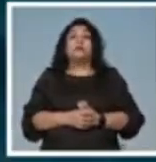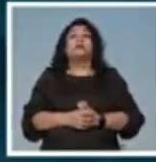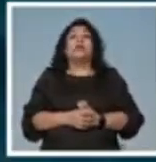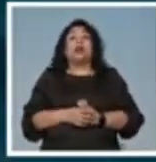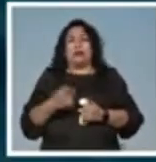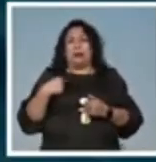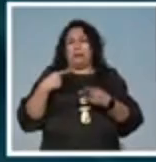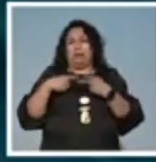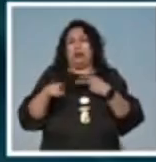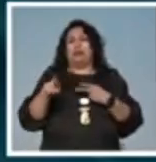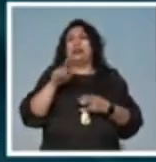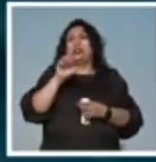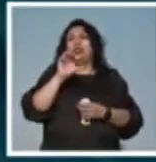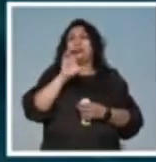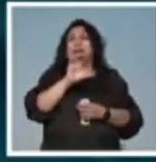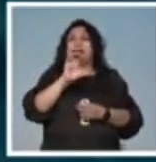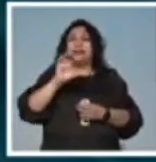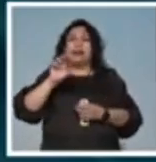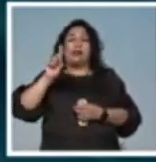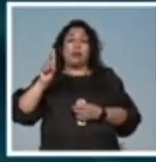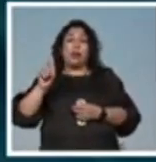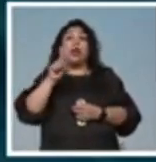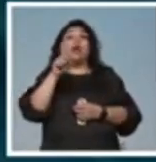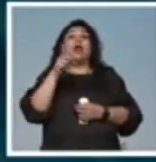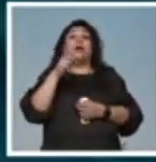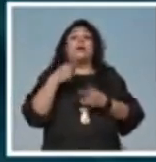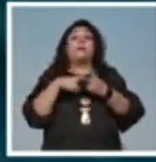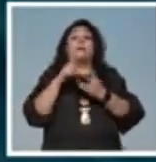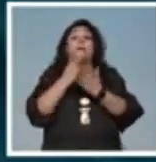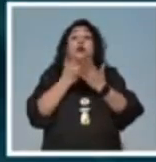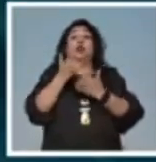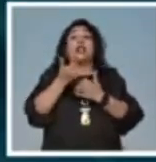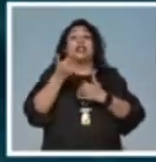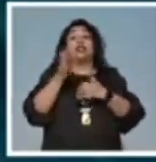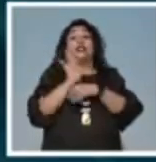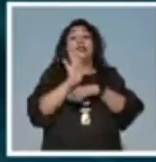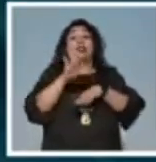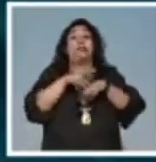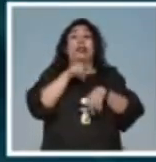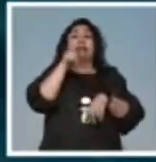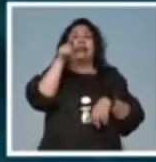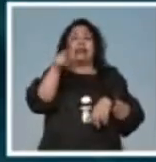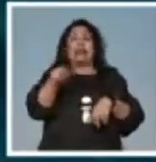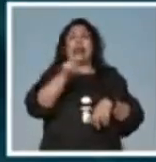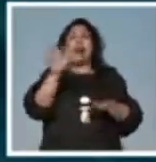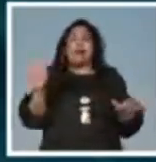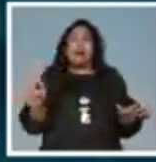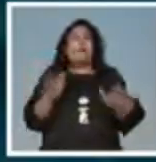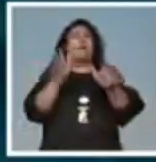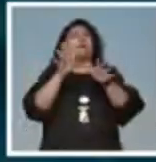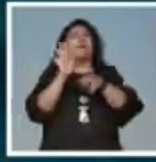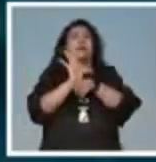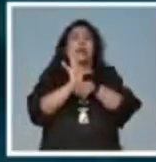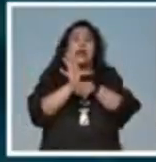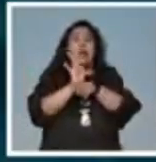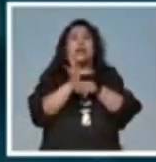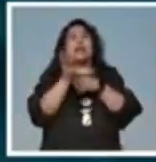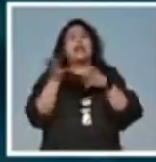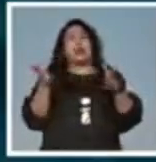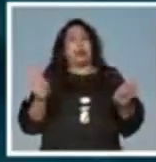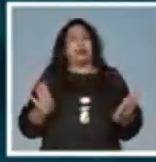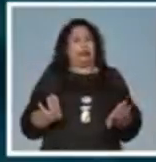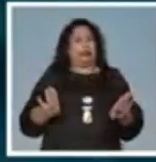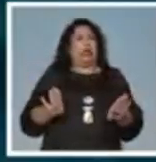En los inicios del Centro de Cultura Digital se crea el proyecto Cine Más Allá, una iniciativa dedicada a la promoción y difusión de películas que, por